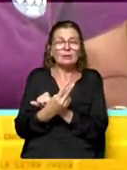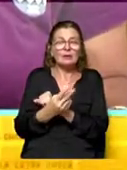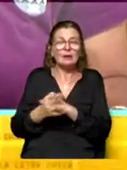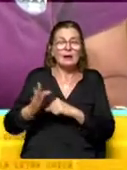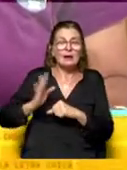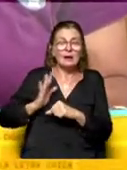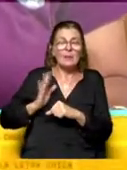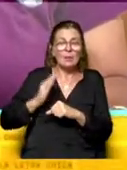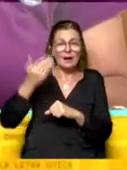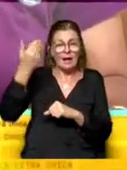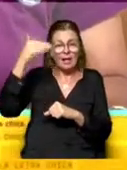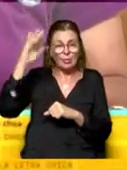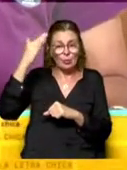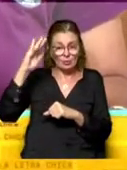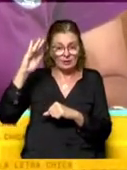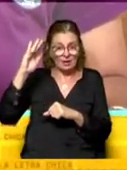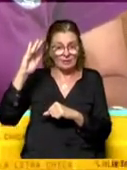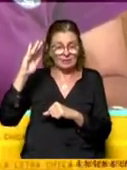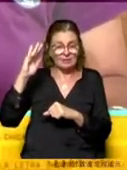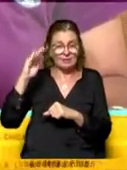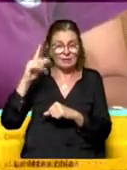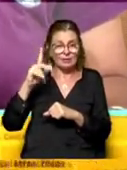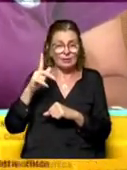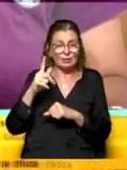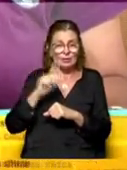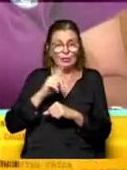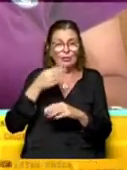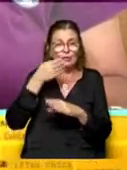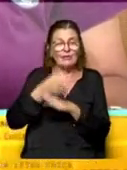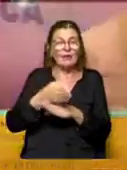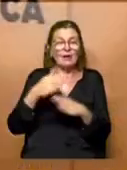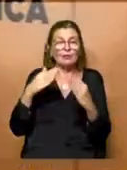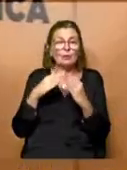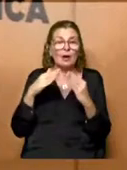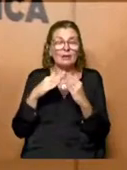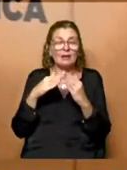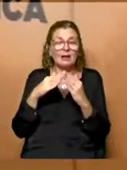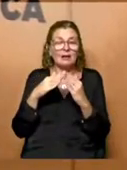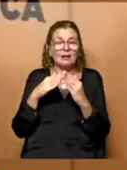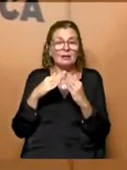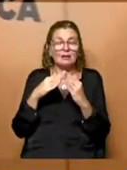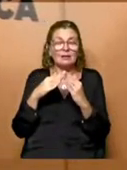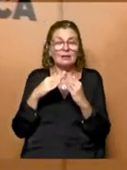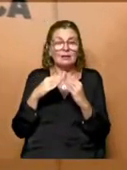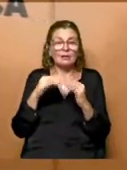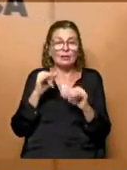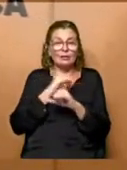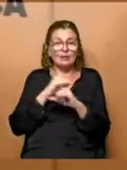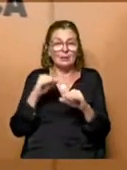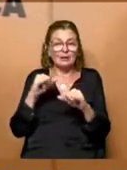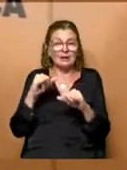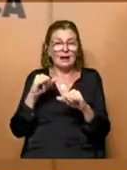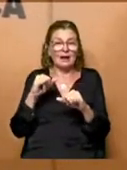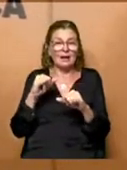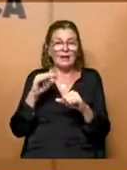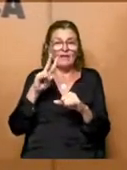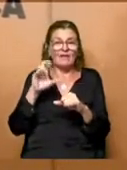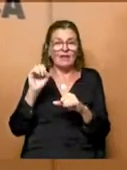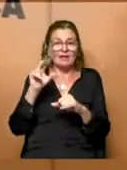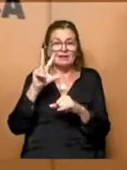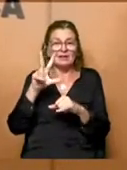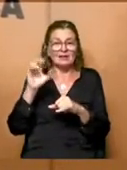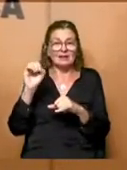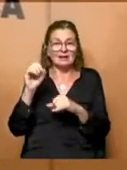mujeres adultas mayores no se van de su casa, no terminan relaciones con 20 o 30,